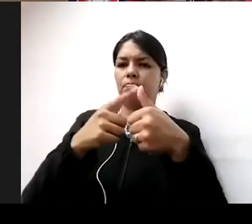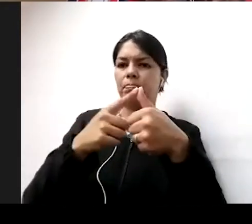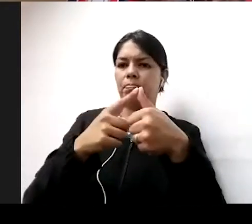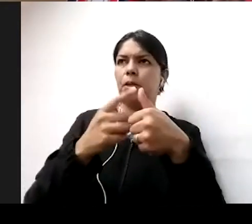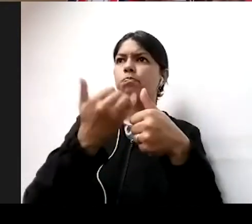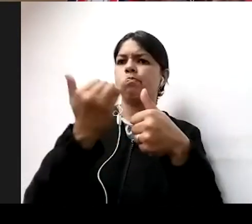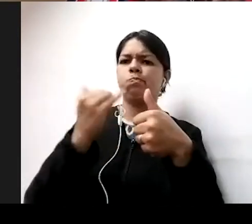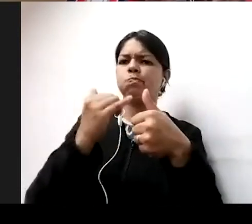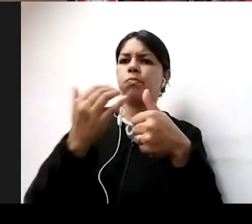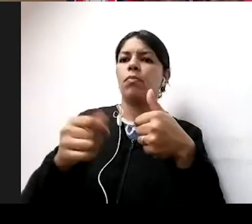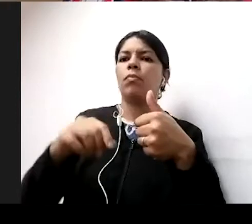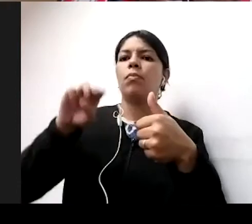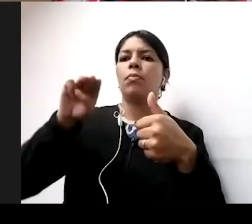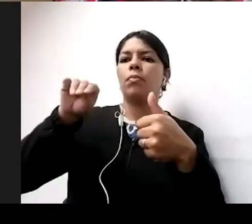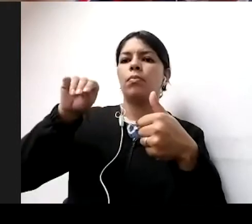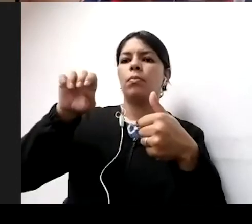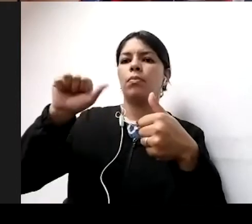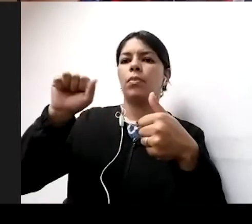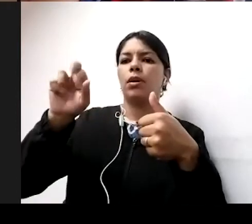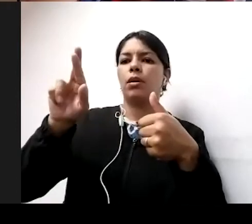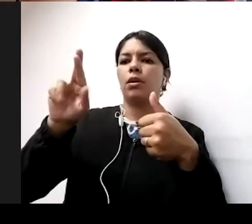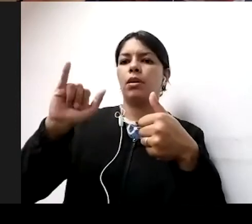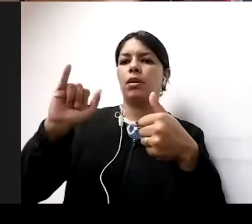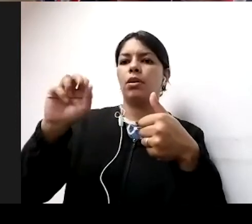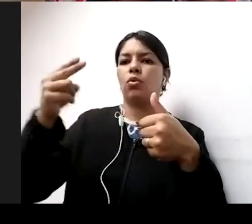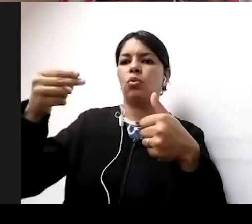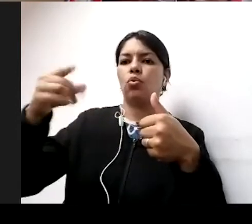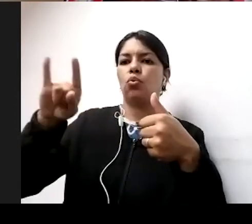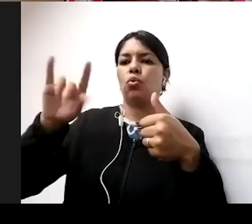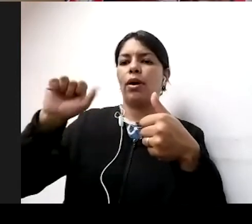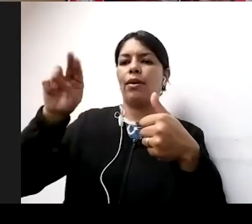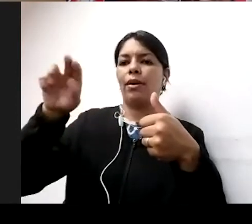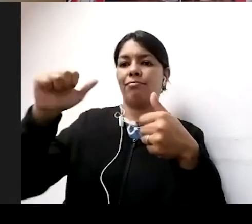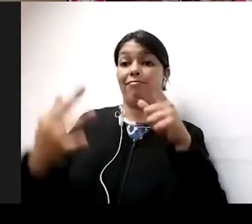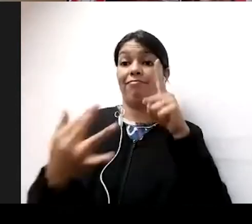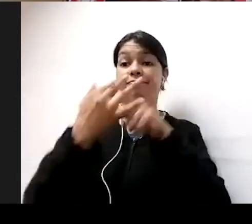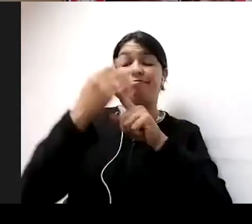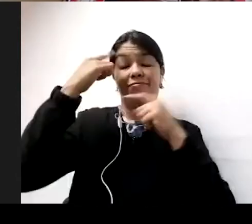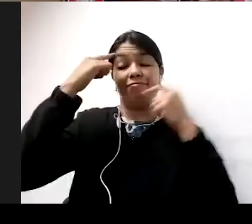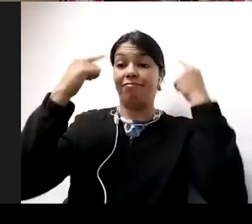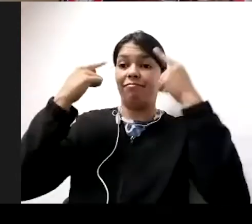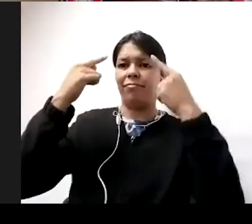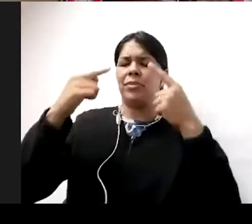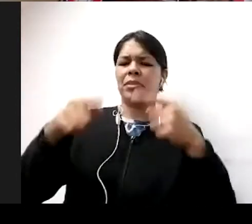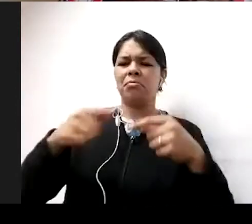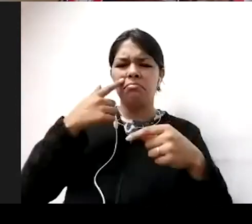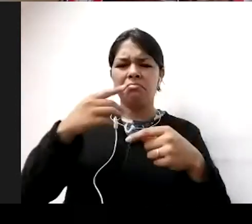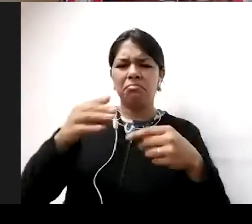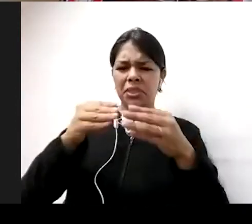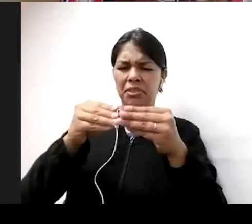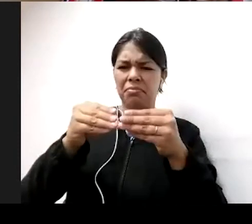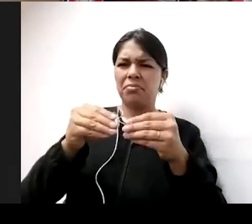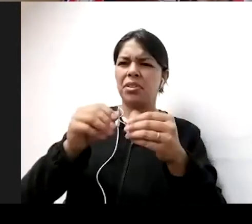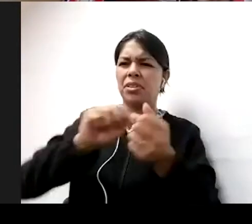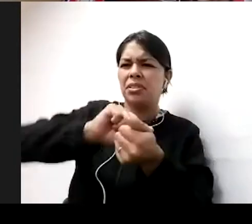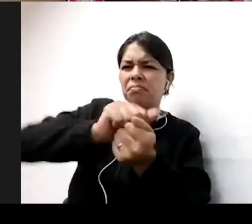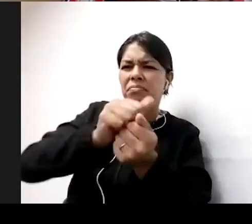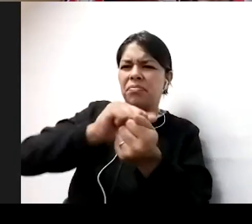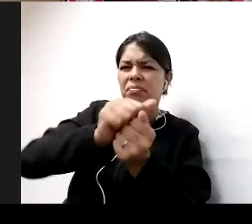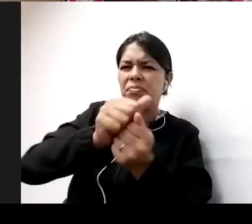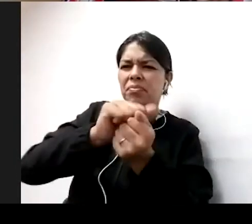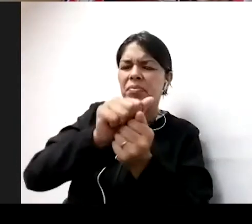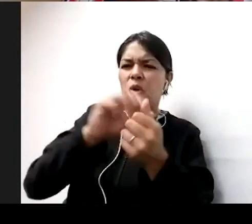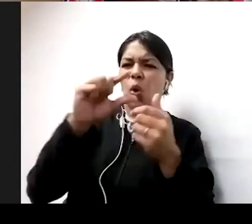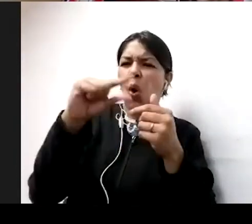sustancia psicoactiva, cannabis o planta. Es una mezcla gris verdosa de hojas, flores secas, trituradas